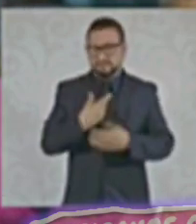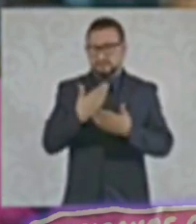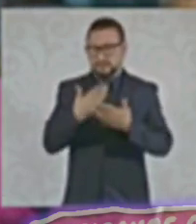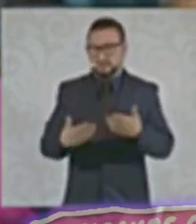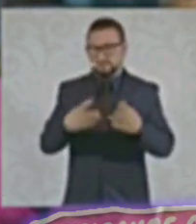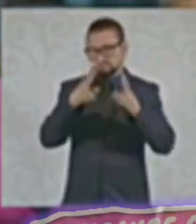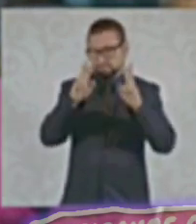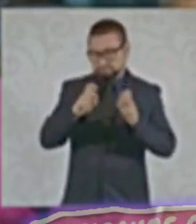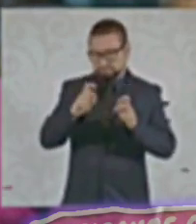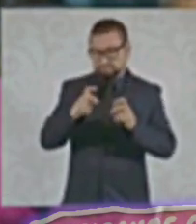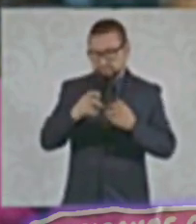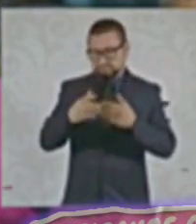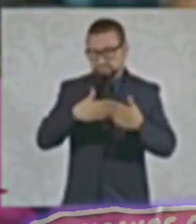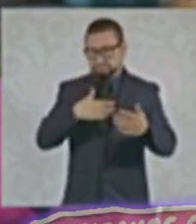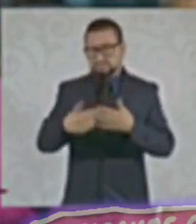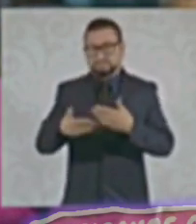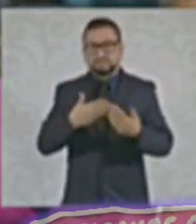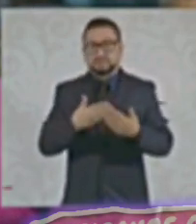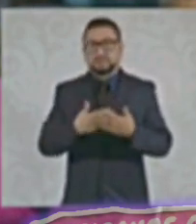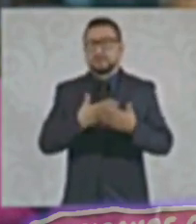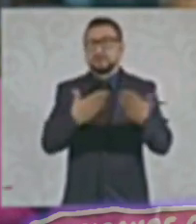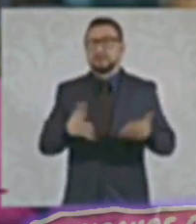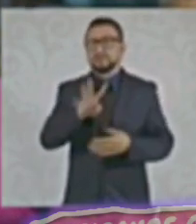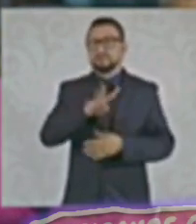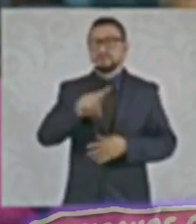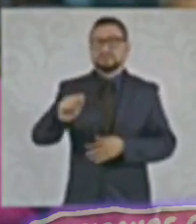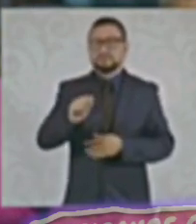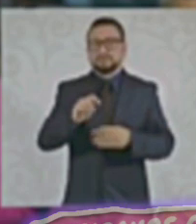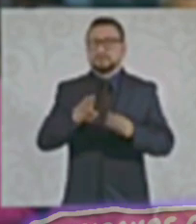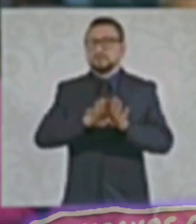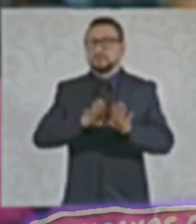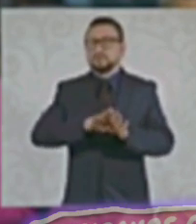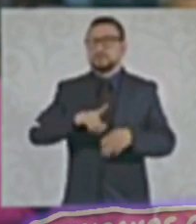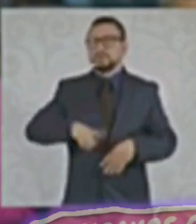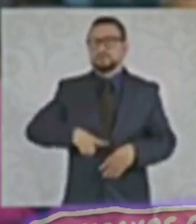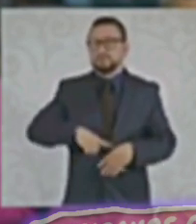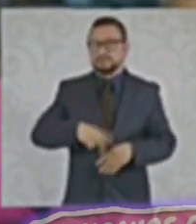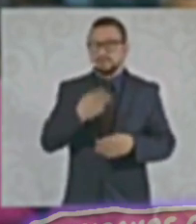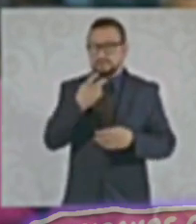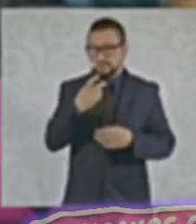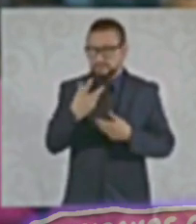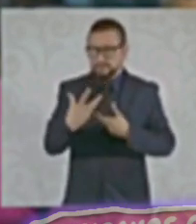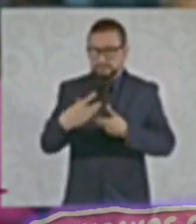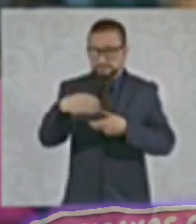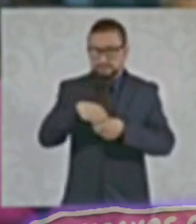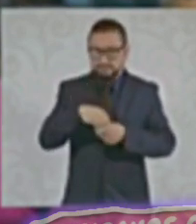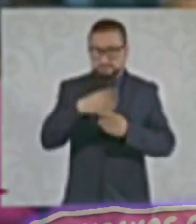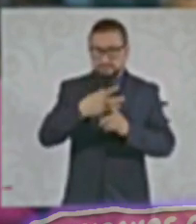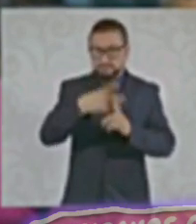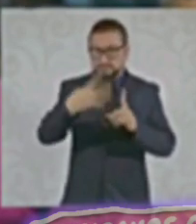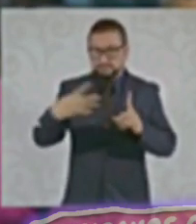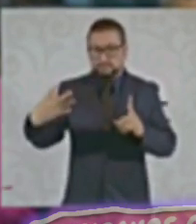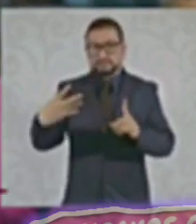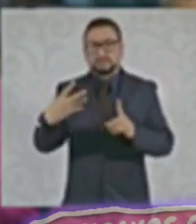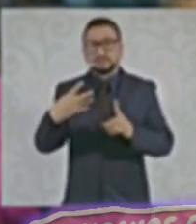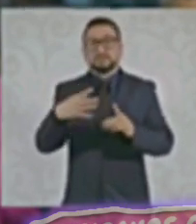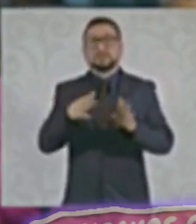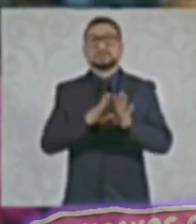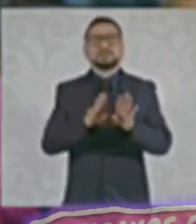actualidad. ¿Cuál es la política de la 4T y su gobierno respecto a la inclusión de las comunidades